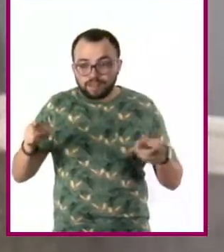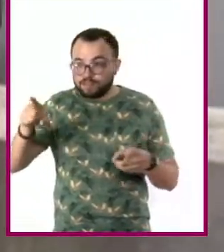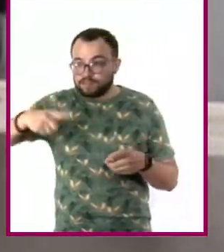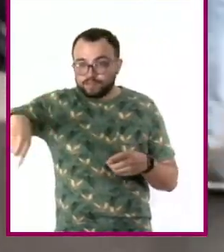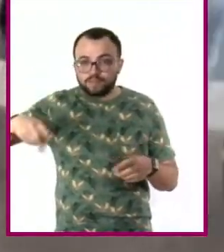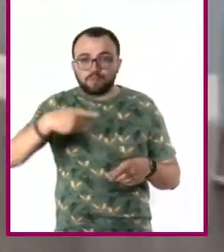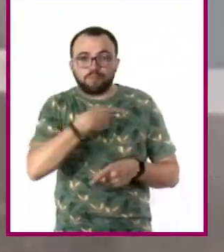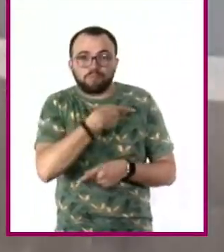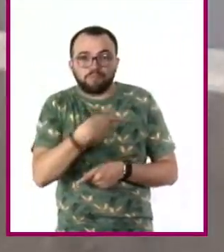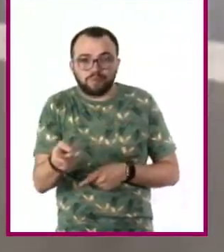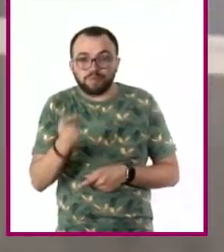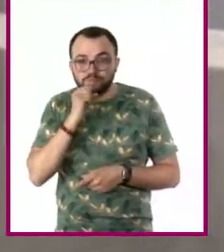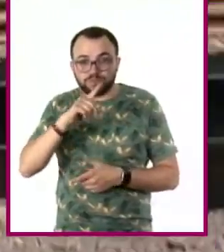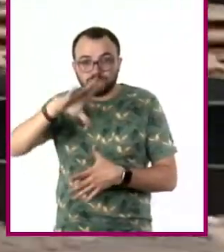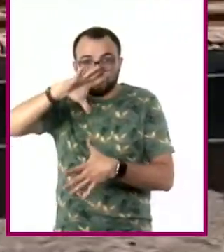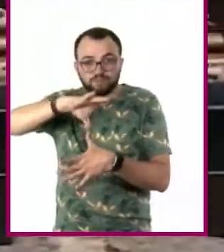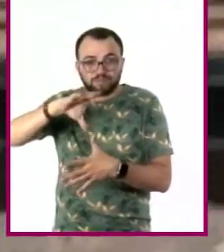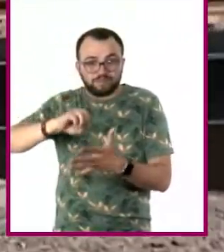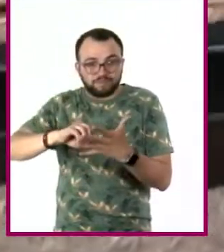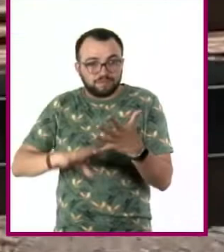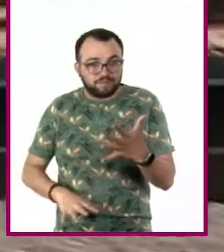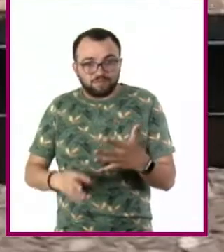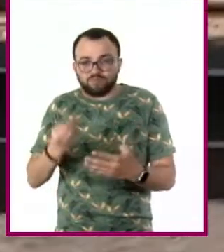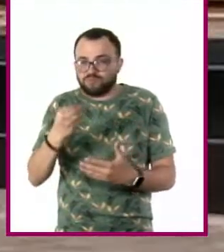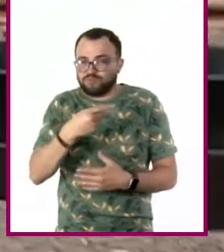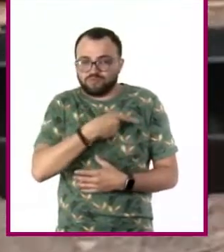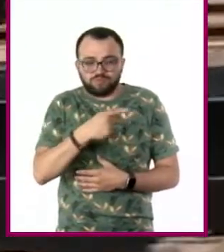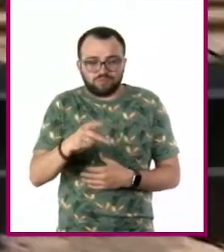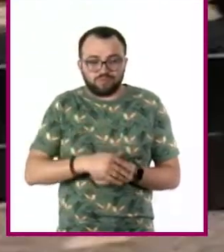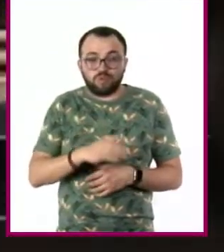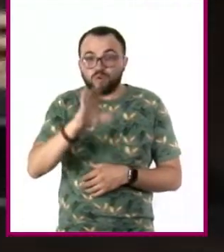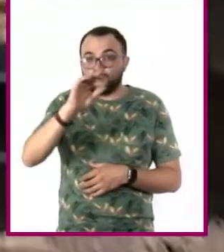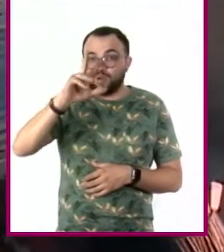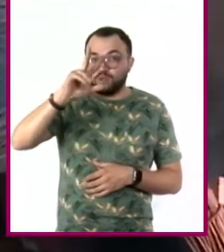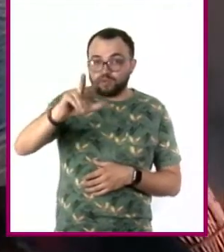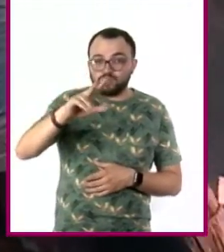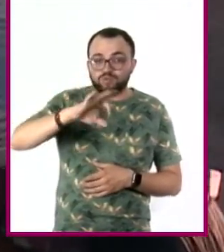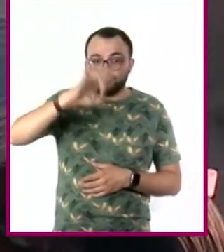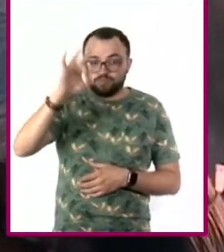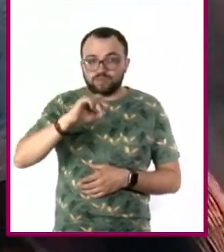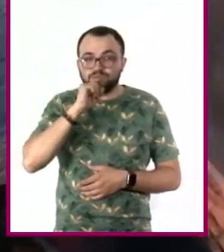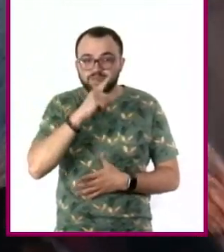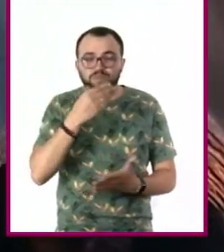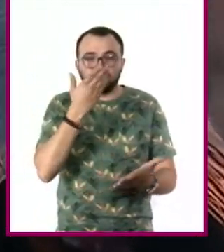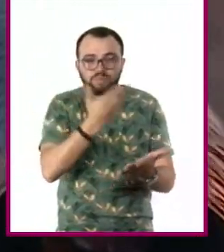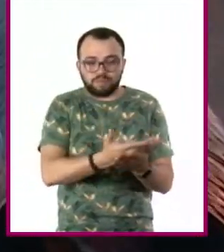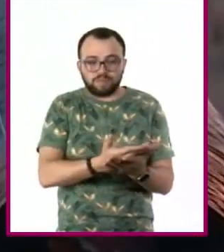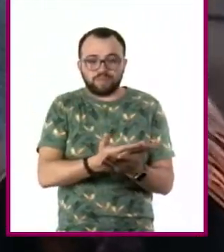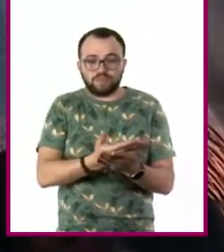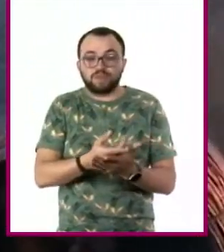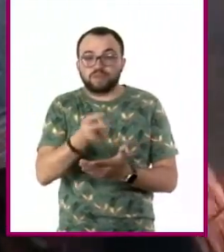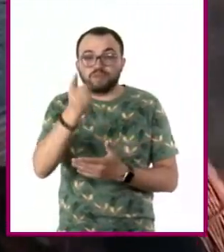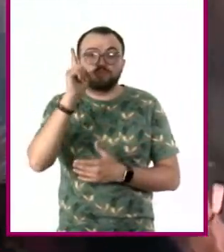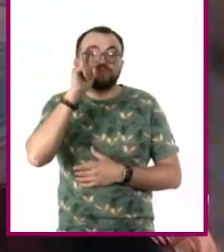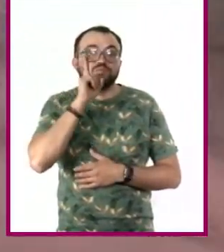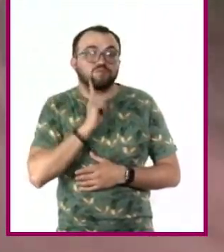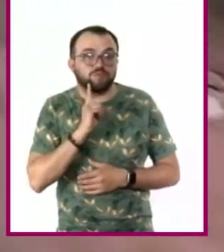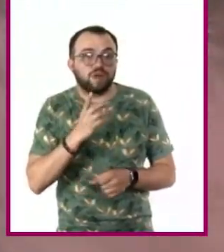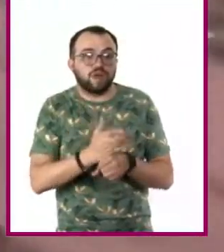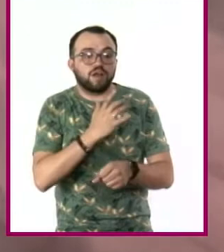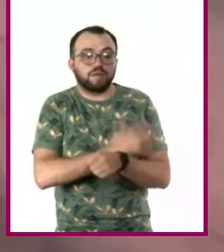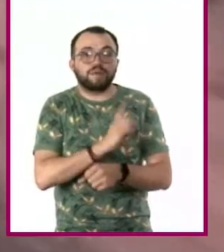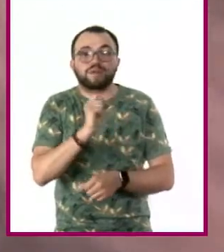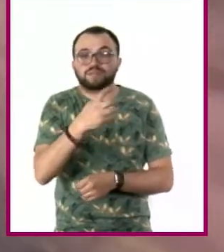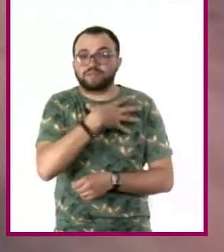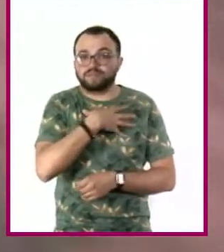en Centroamérica. Pero lo más preocupante es que el 48% de los que solicitan refugio o asilo son mujeres acompañadas de